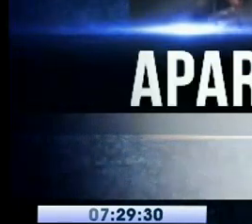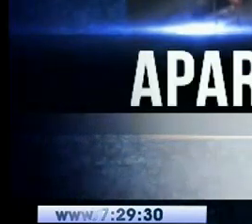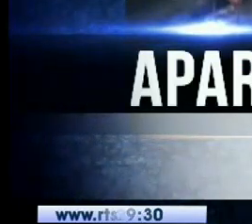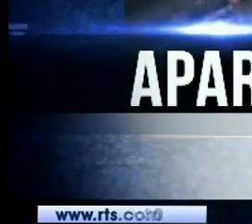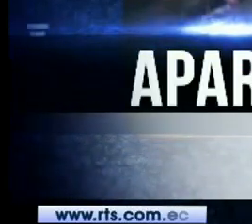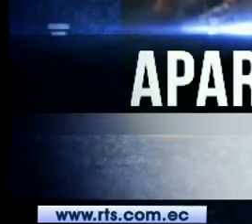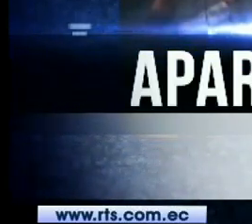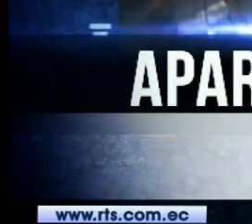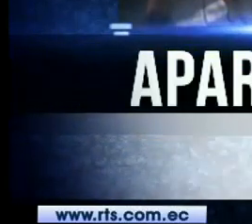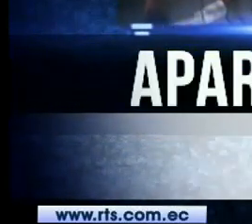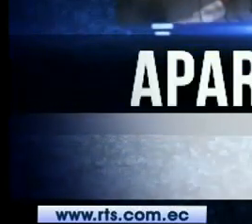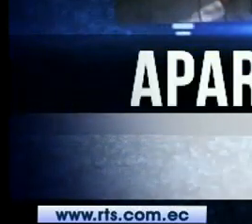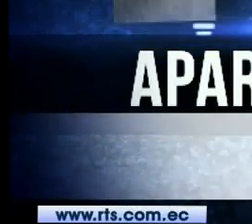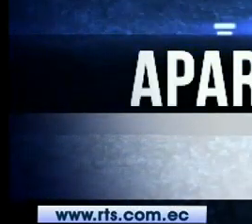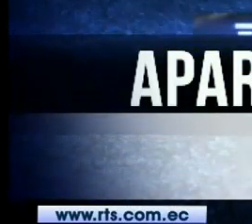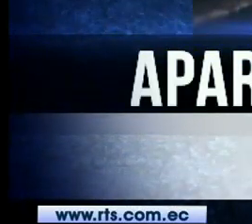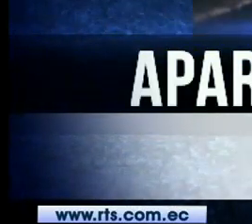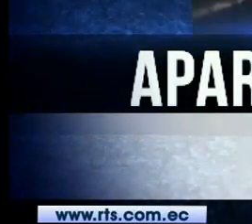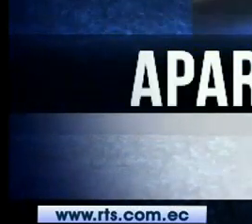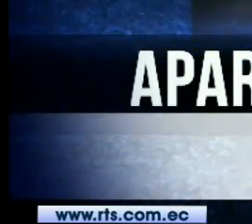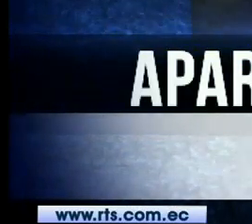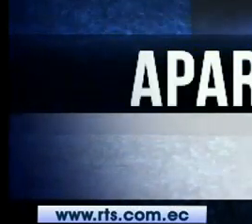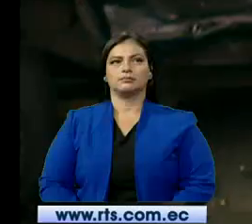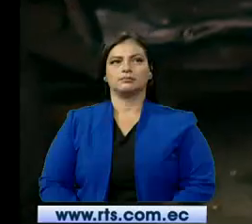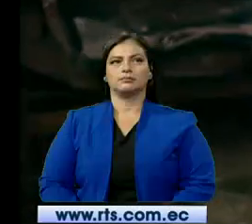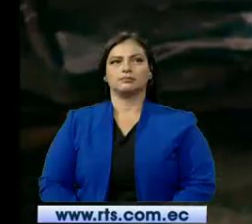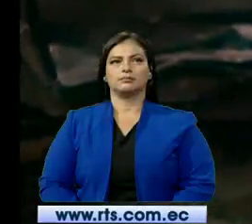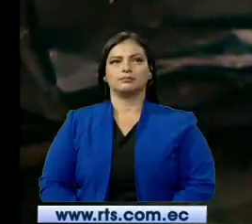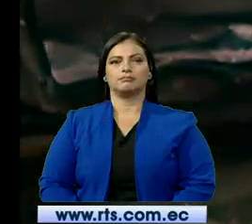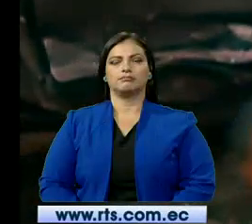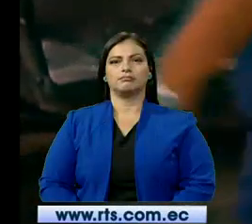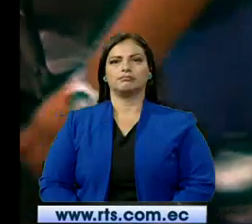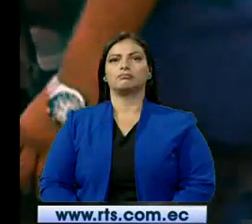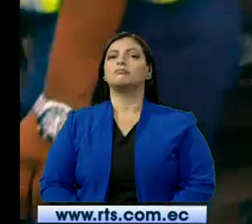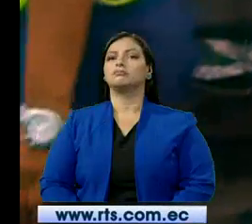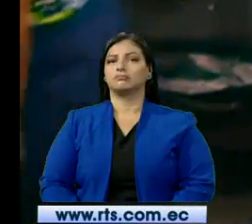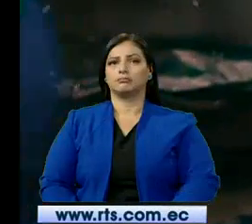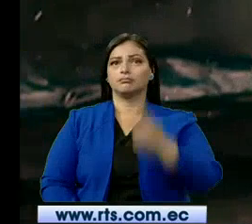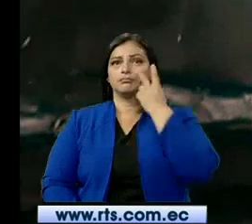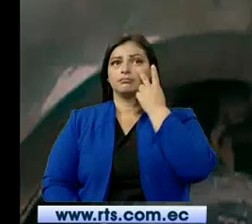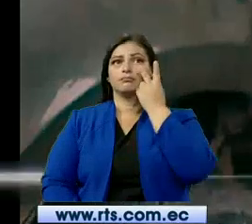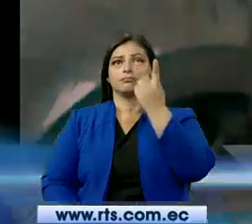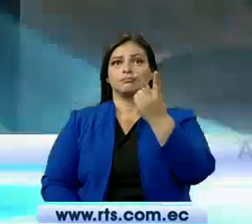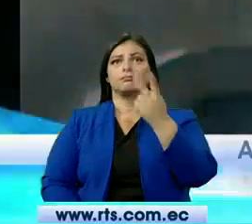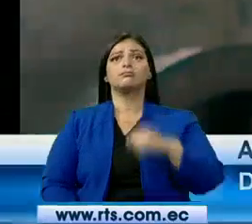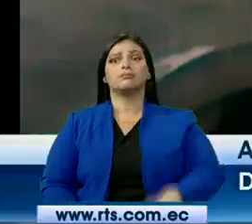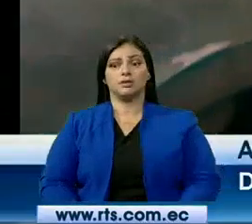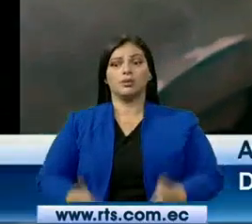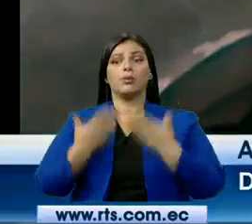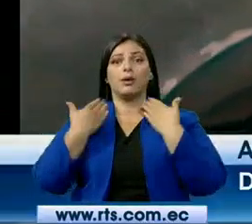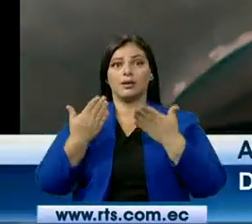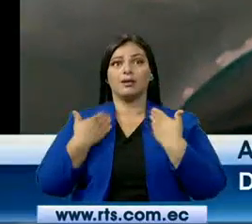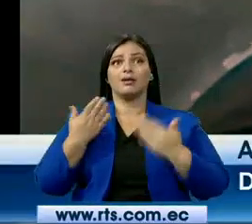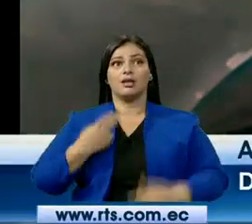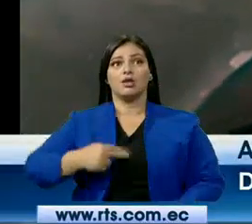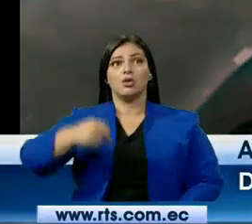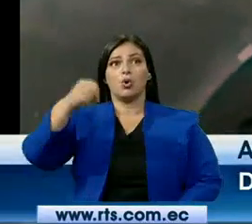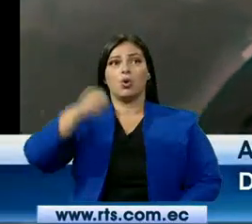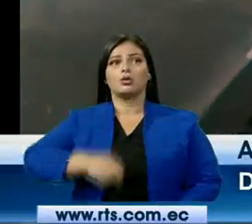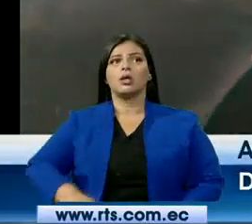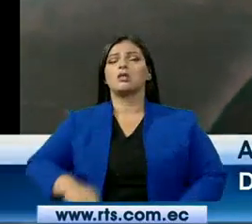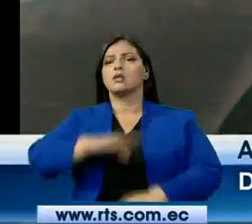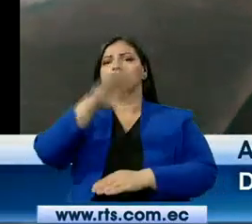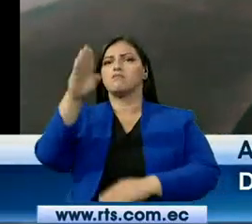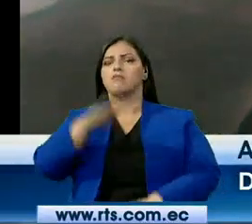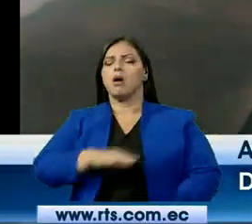Tras el accidente, Algunos moradores no esperaron a la llegada de los